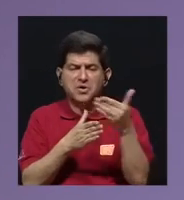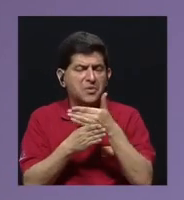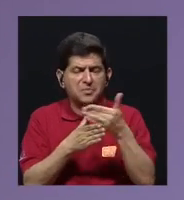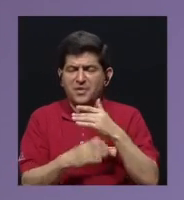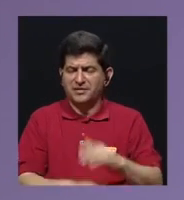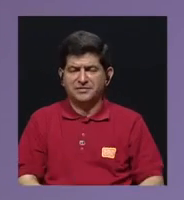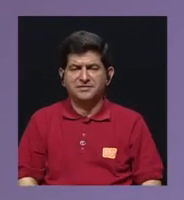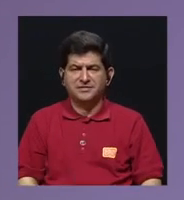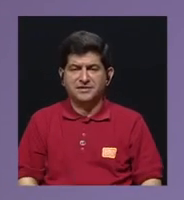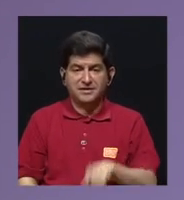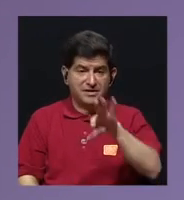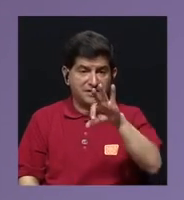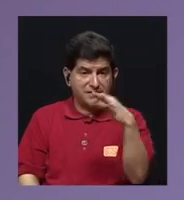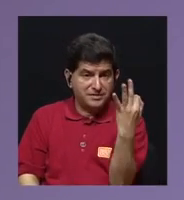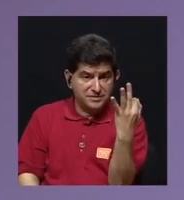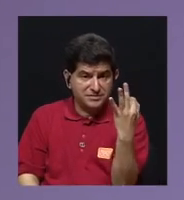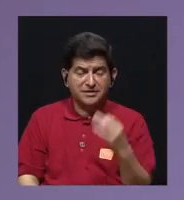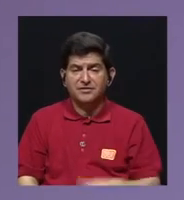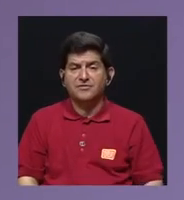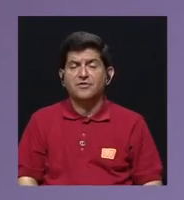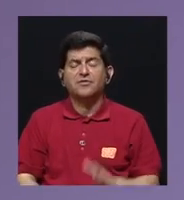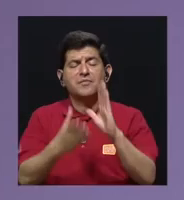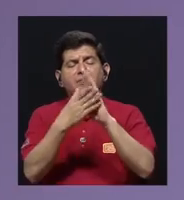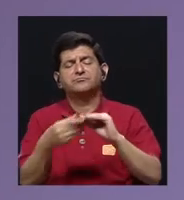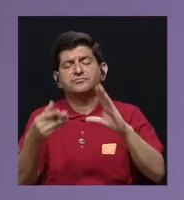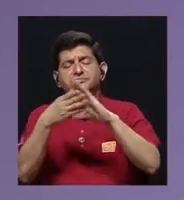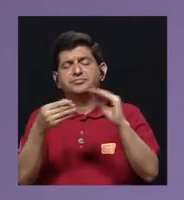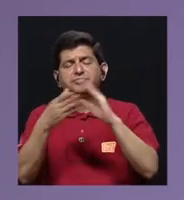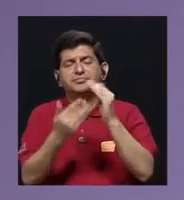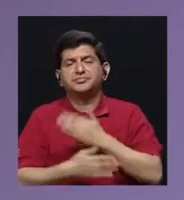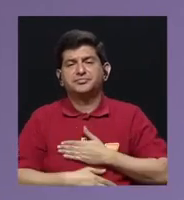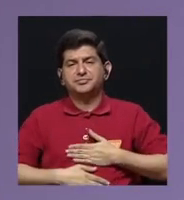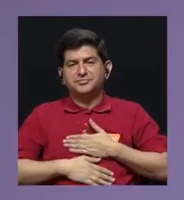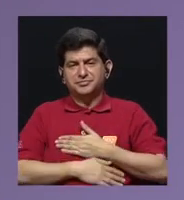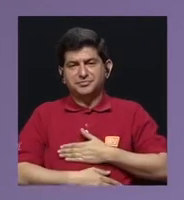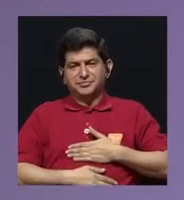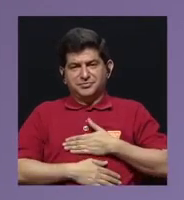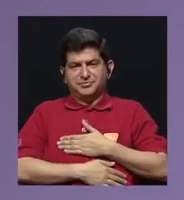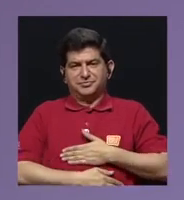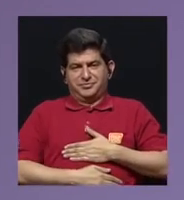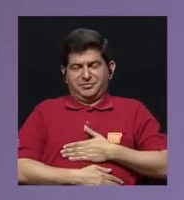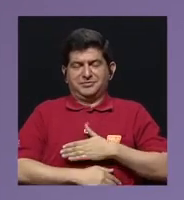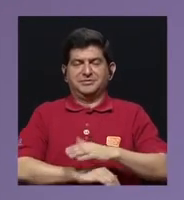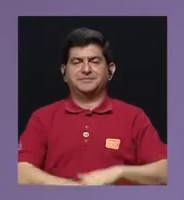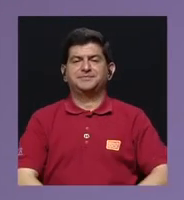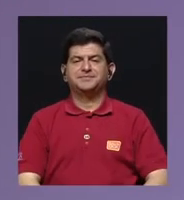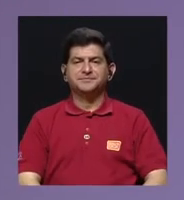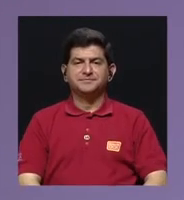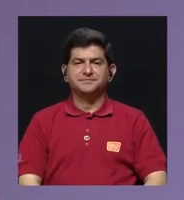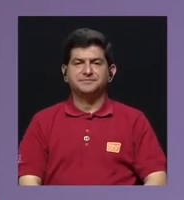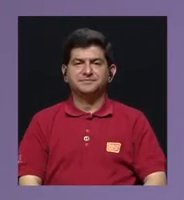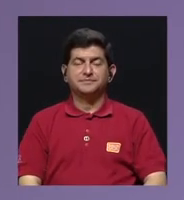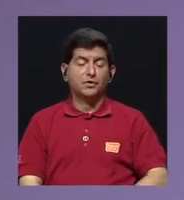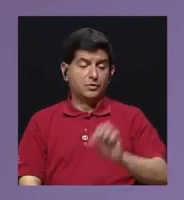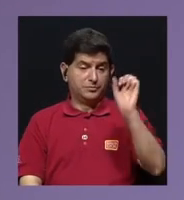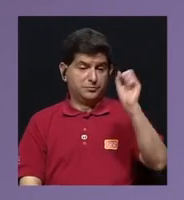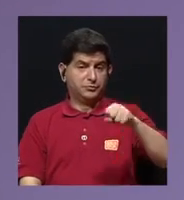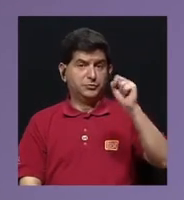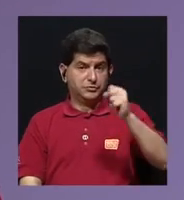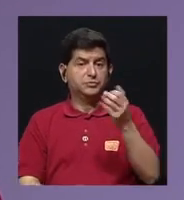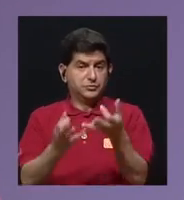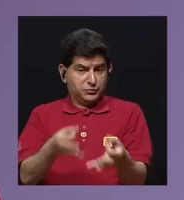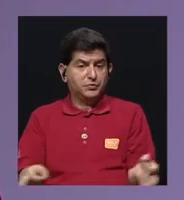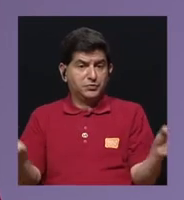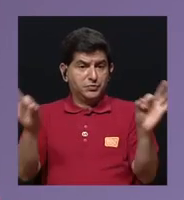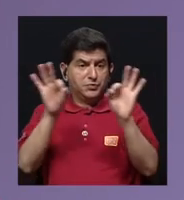y hacernos esas tertulias más amenas. Entonces, pues muy, muy, muy importante. Y